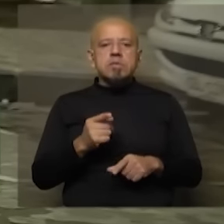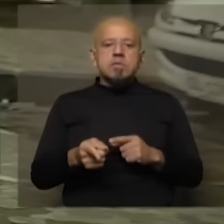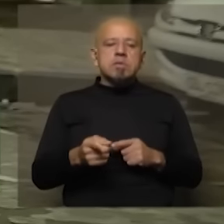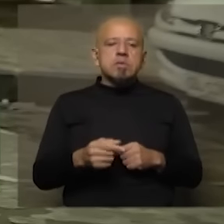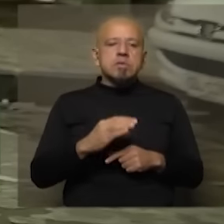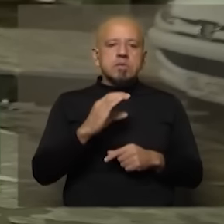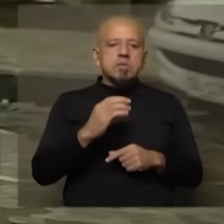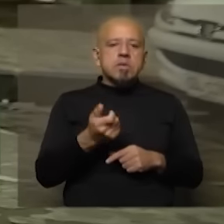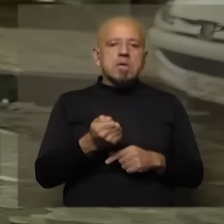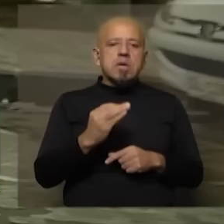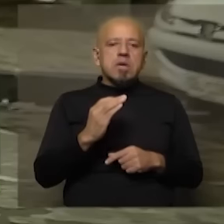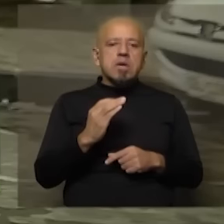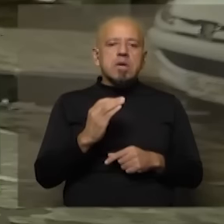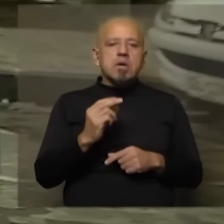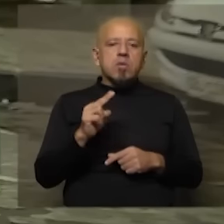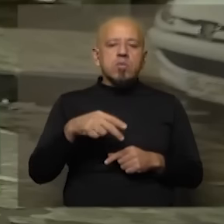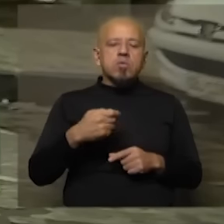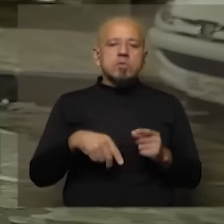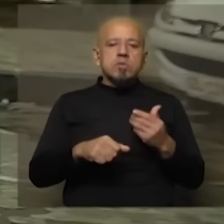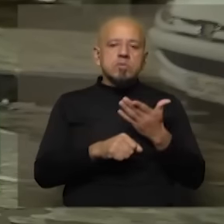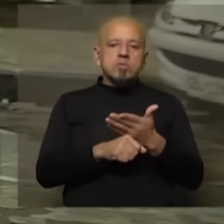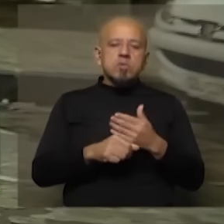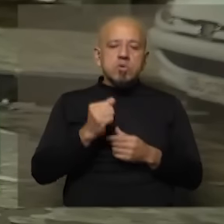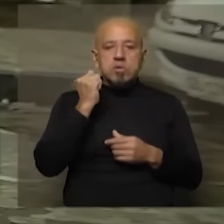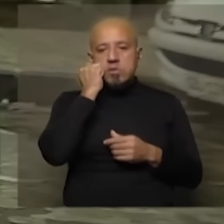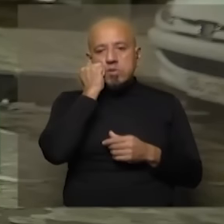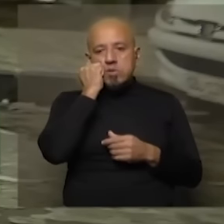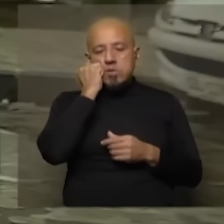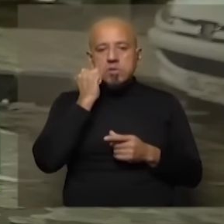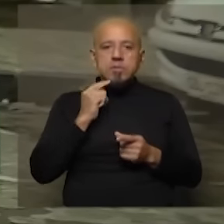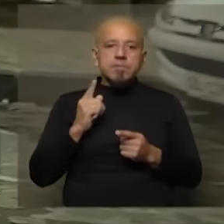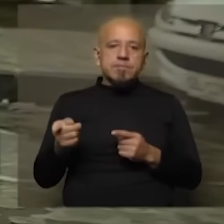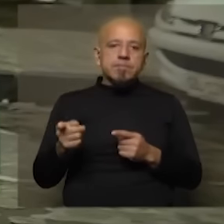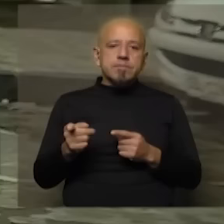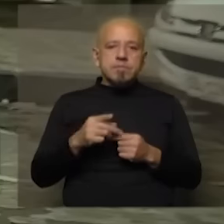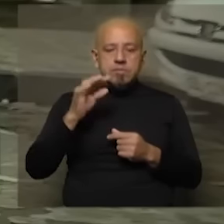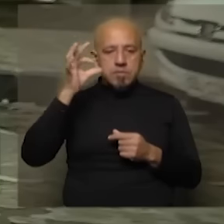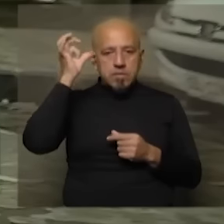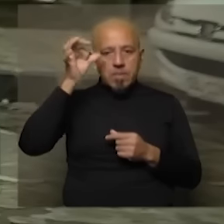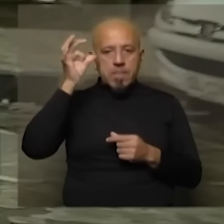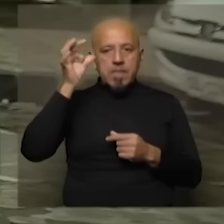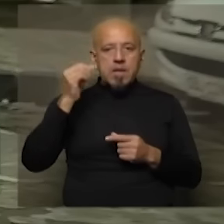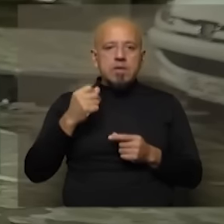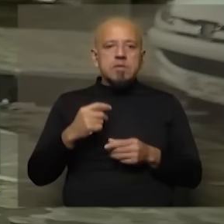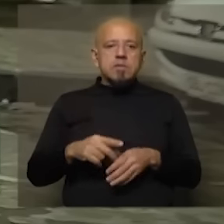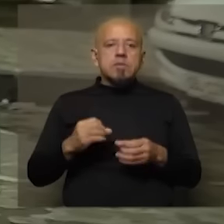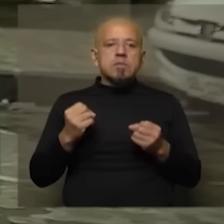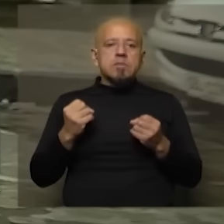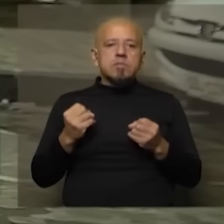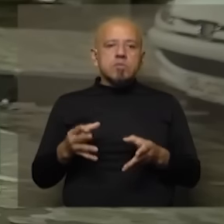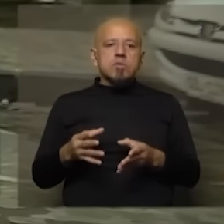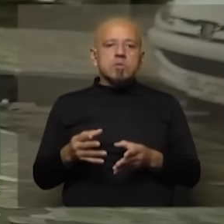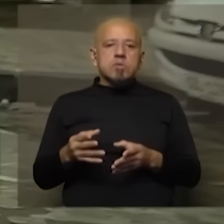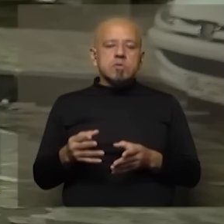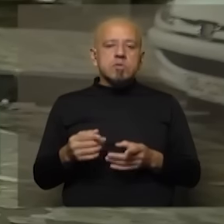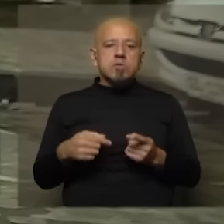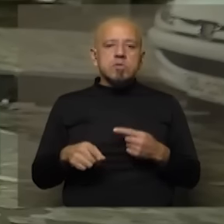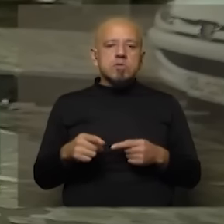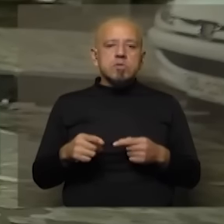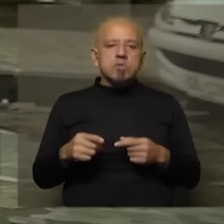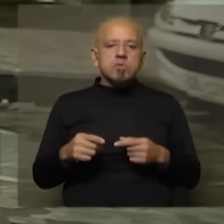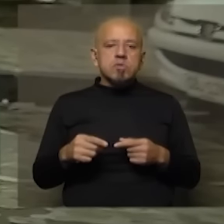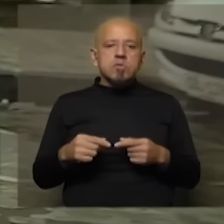Acuña reconoció haberle pedido información a Alejandro Astesiano sobre los senadores y por eso llegó a esta condena en el día